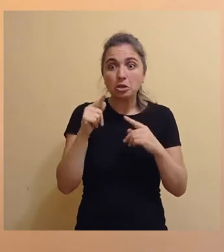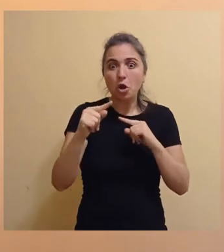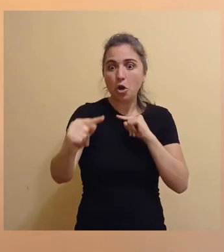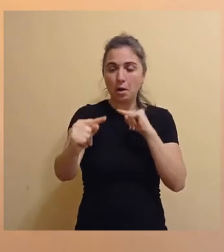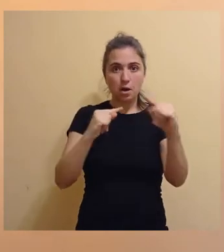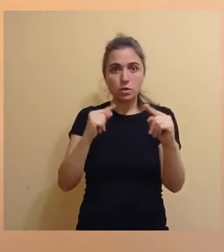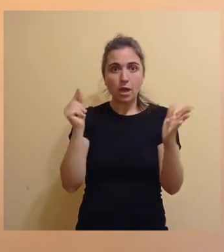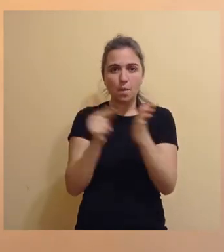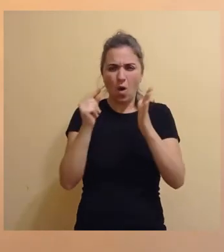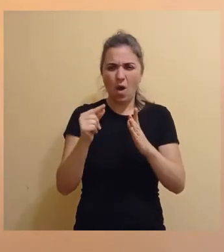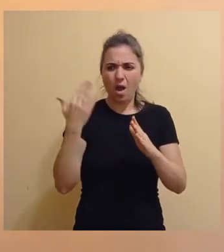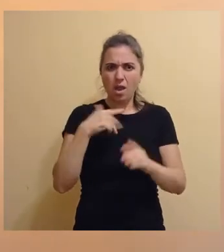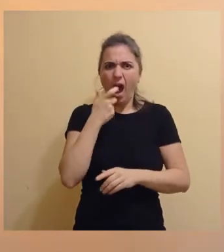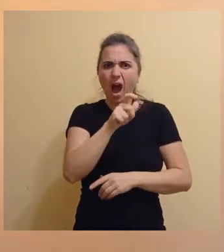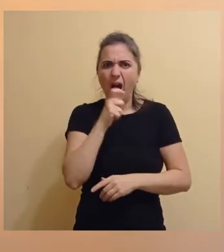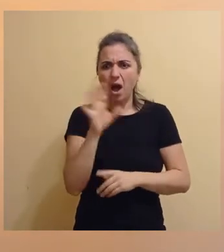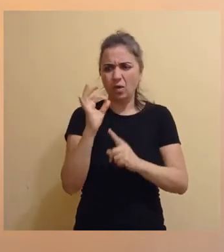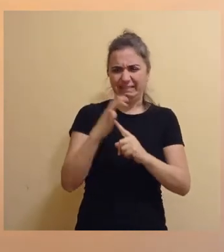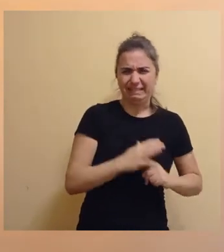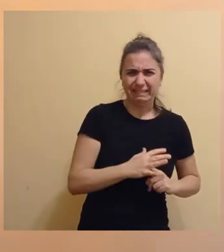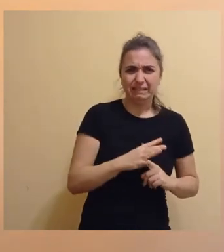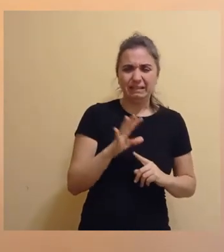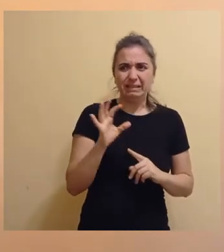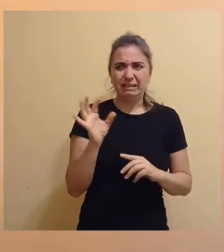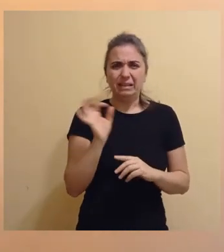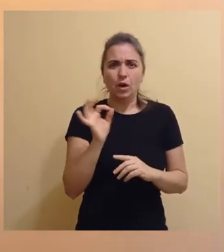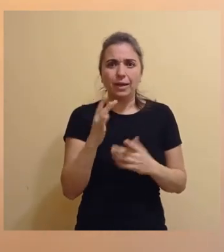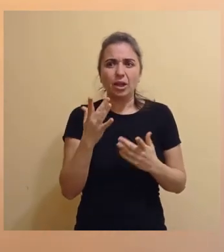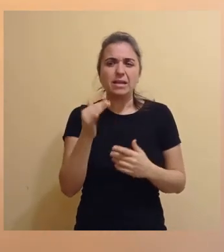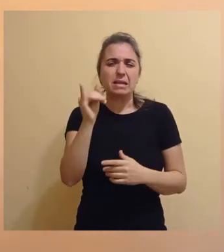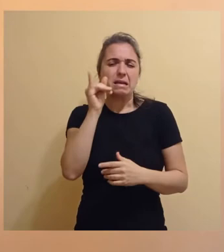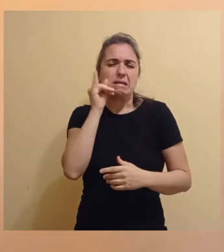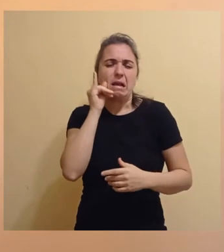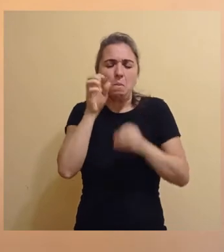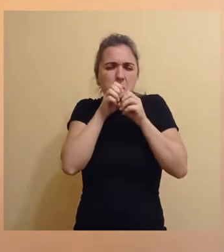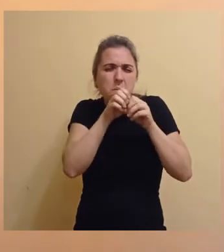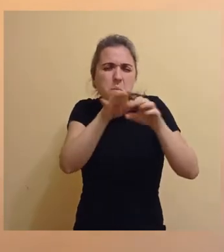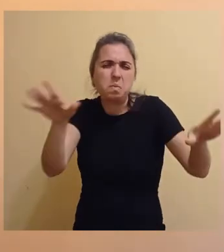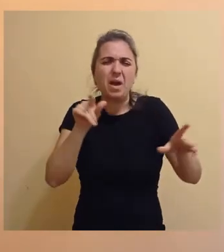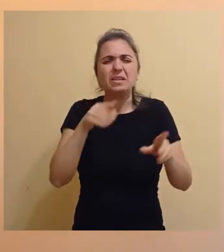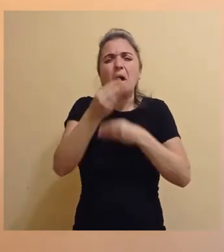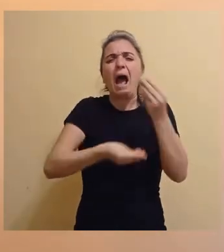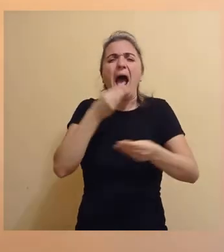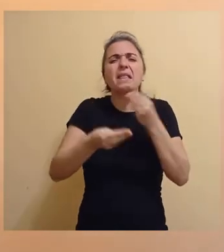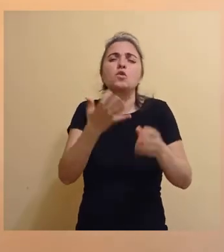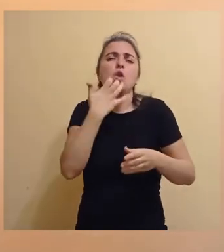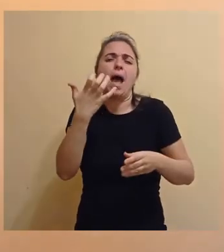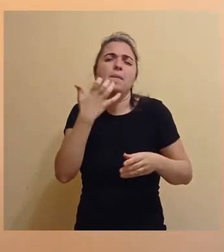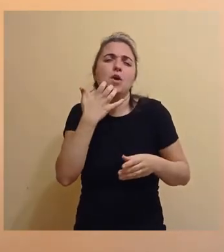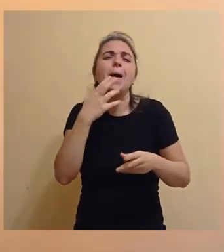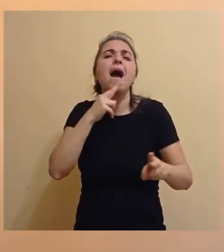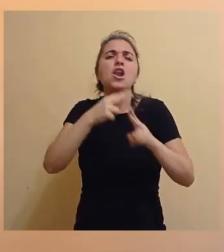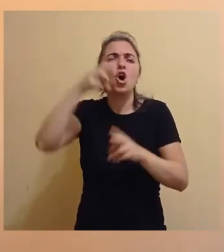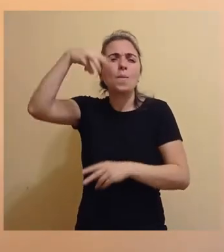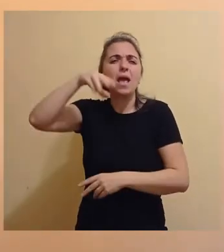ese mismo momento ya te contestan y ya pues te insultan o te humillan, ¿vale? O reinstagramean esa foto tuya haciendo